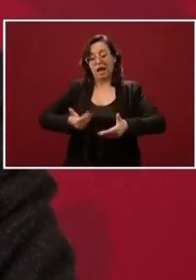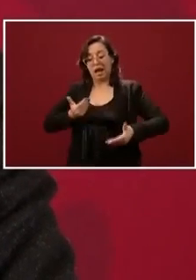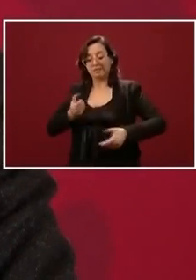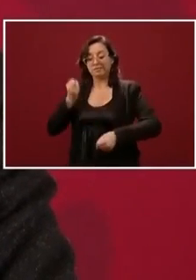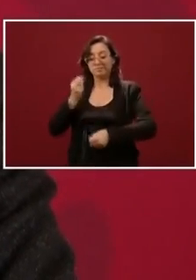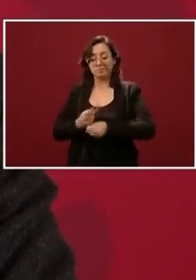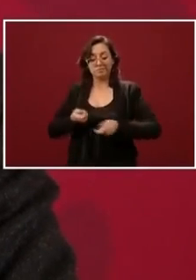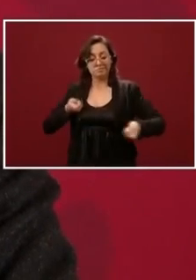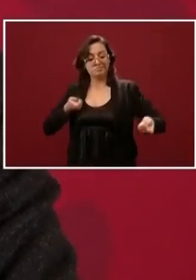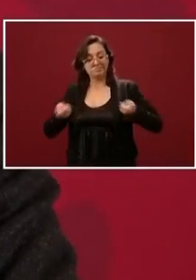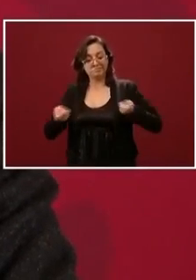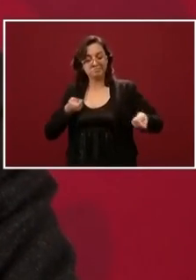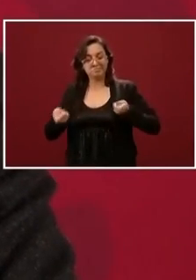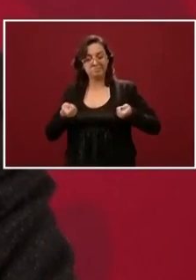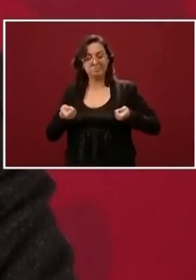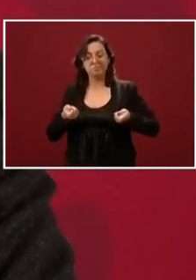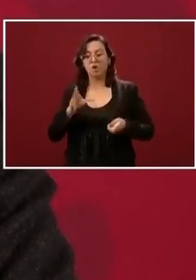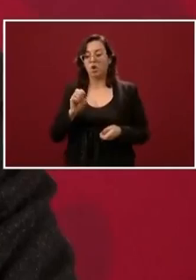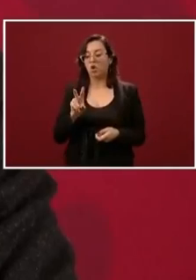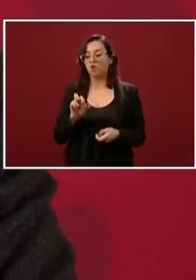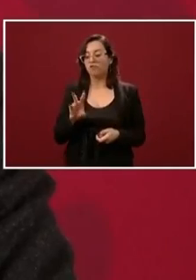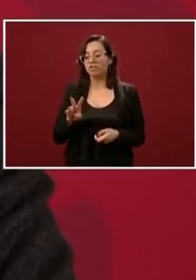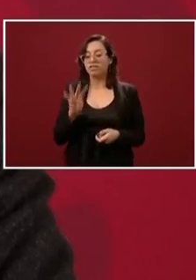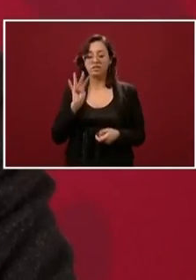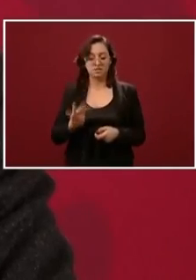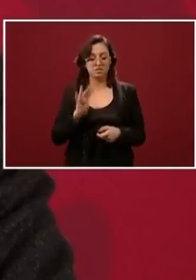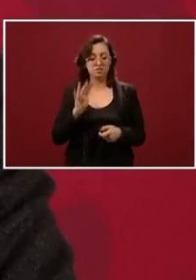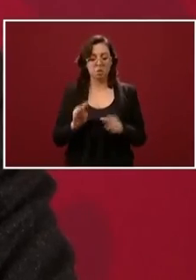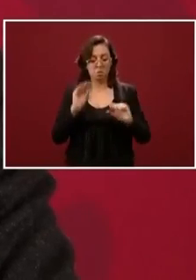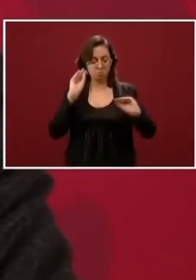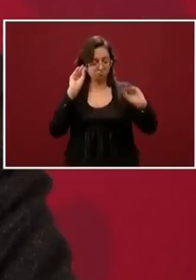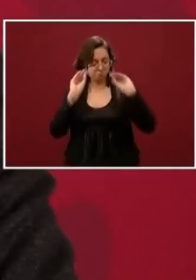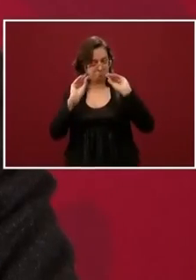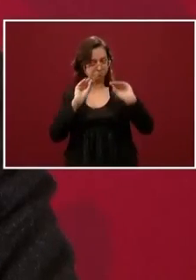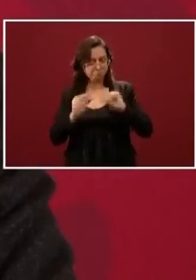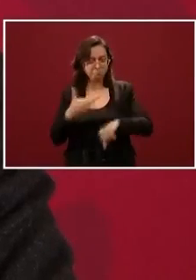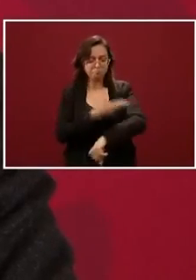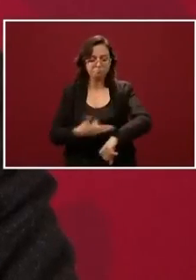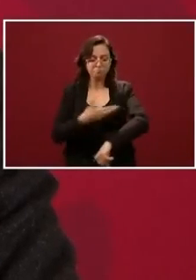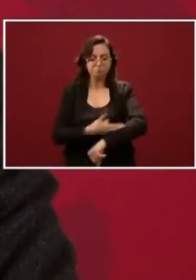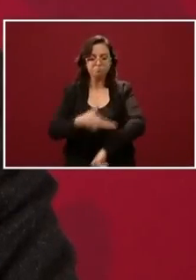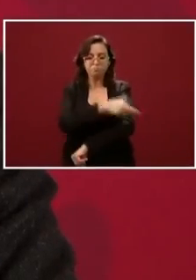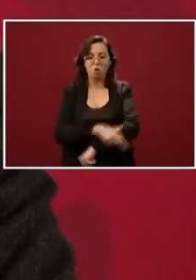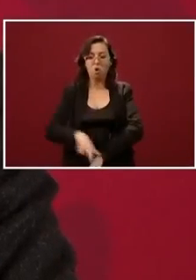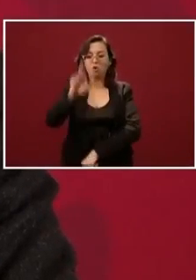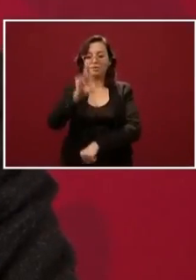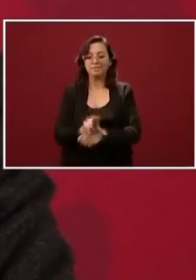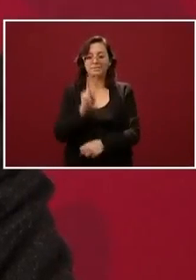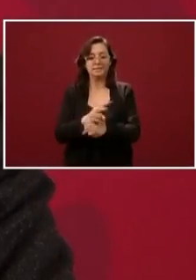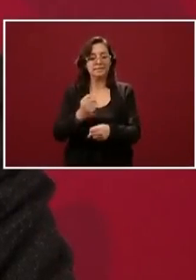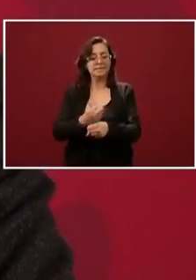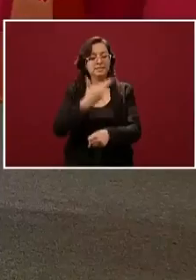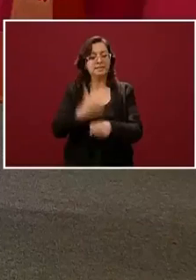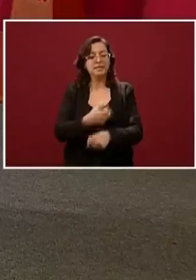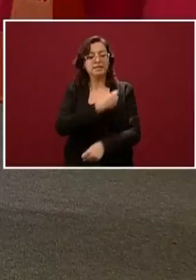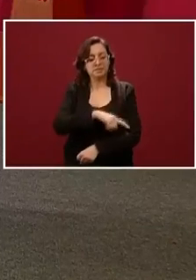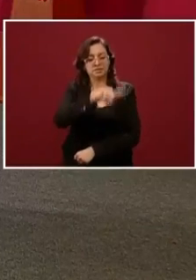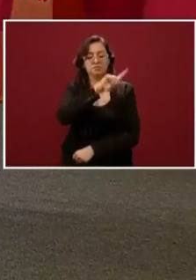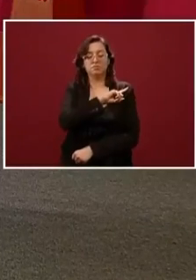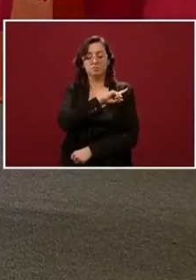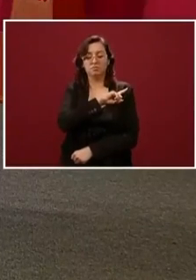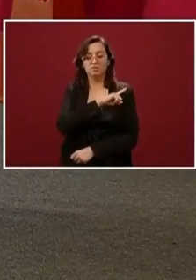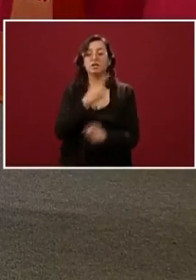y control de la epidemia de COVID que han sido diseñadas, coordinadas y supervisadas por la Secretaría de Salud